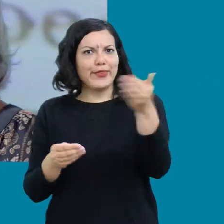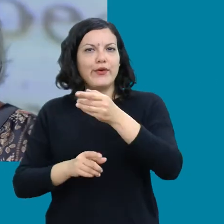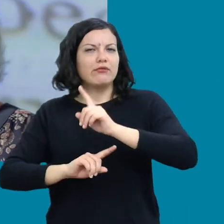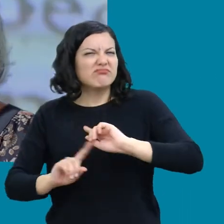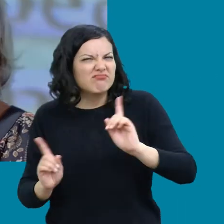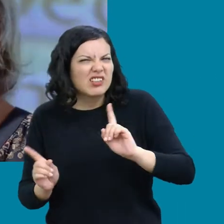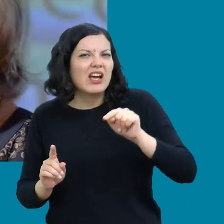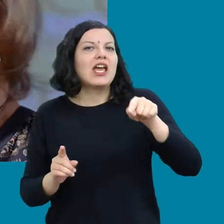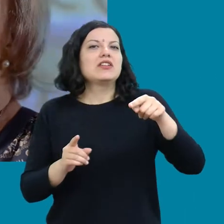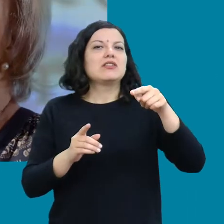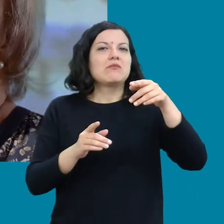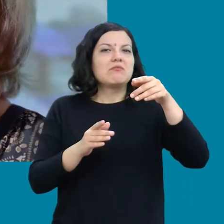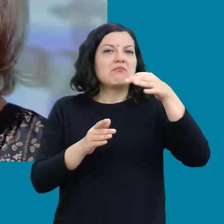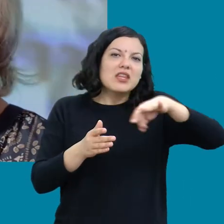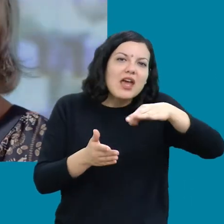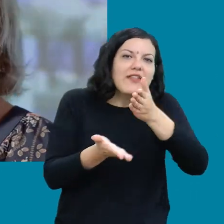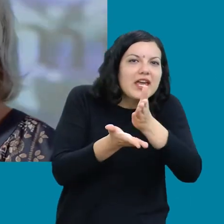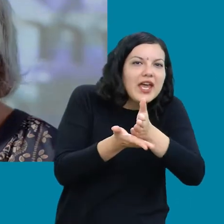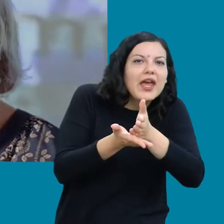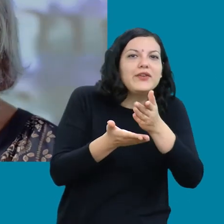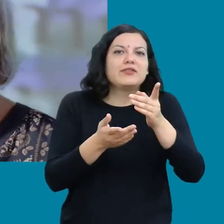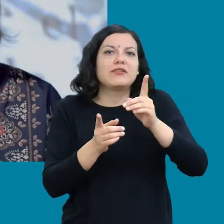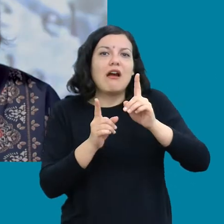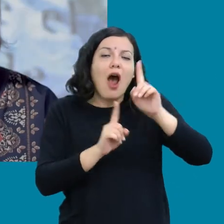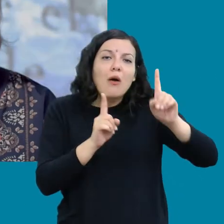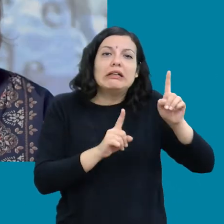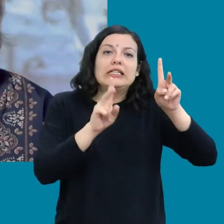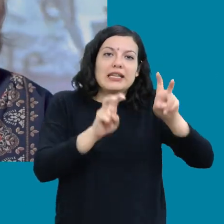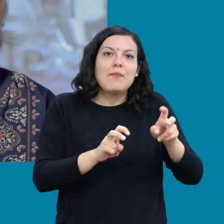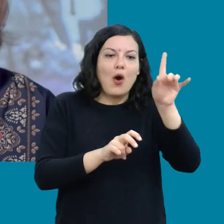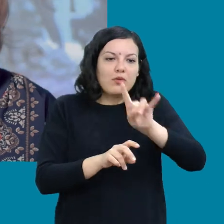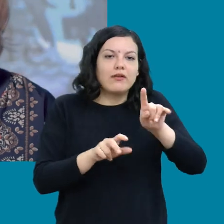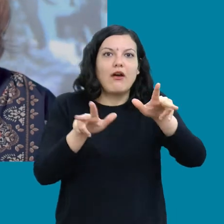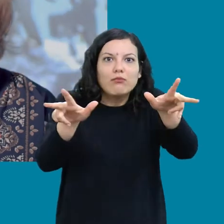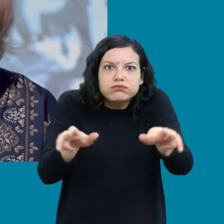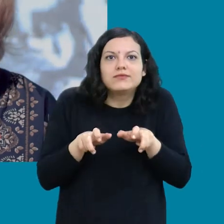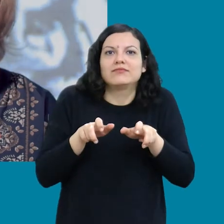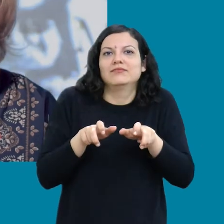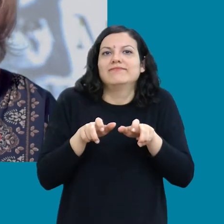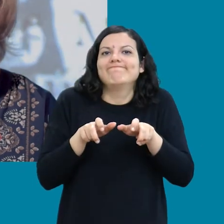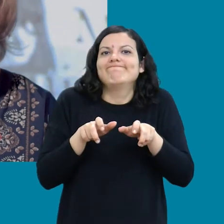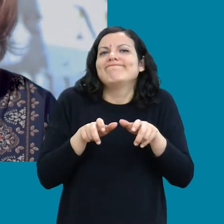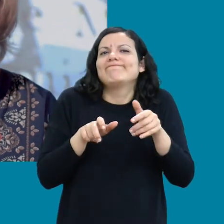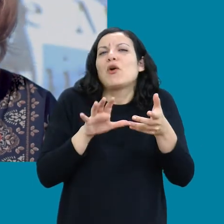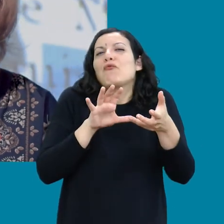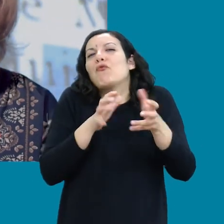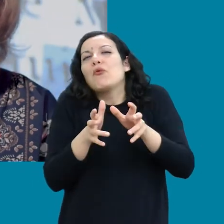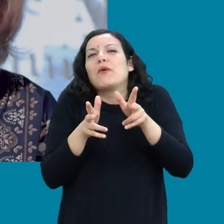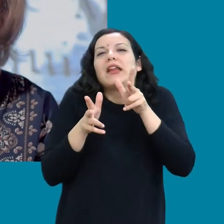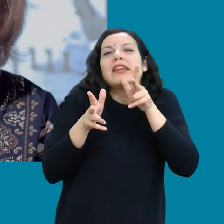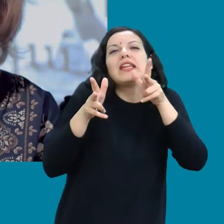eso de ser un derecho, que cada tanto surge el tema del arancelamiento, ¿verdad? O sea, surgen como modos de